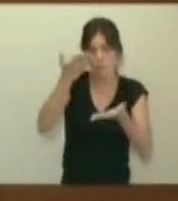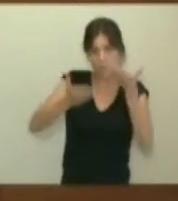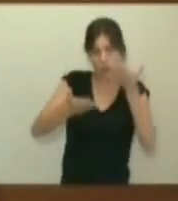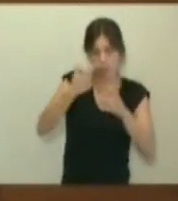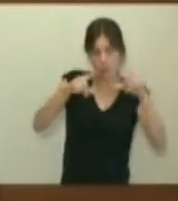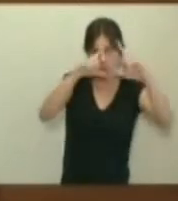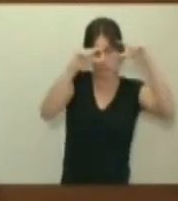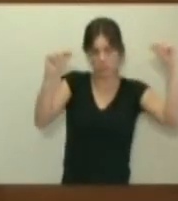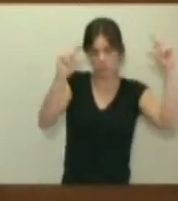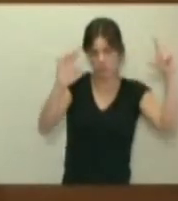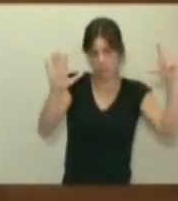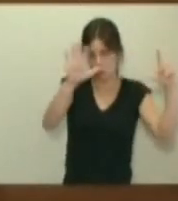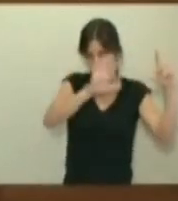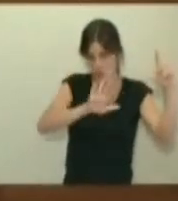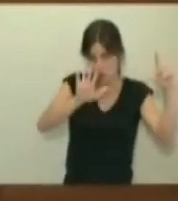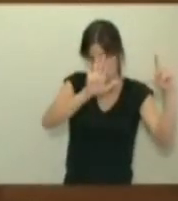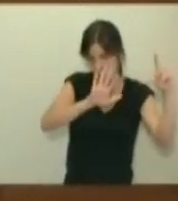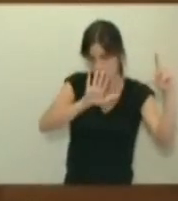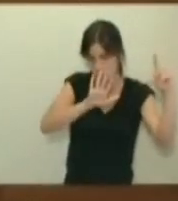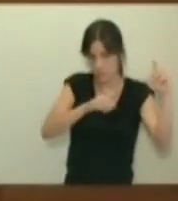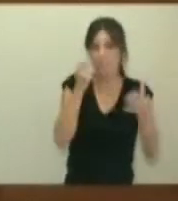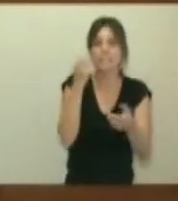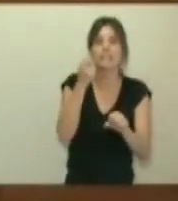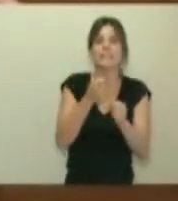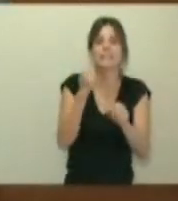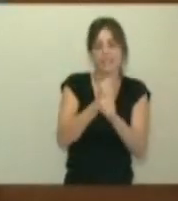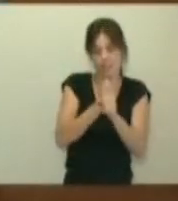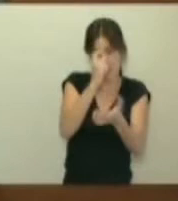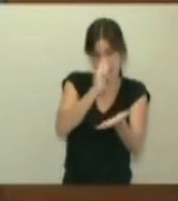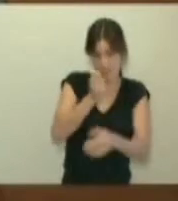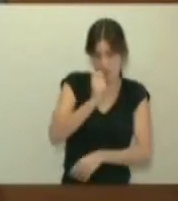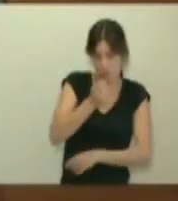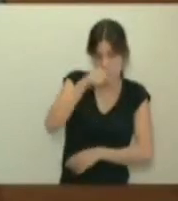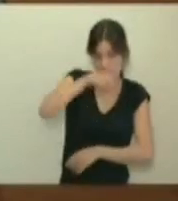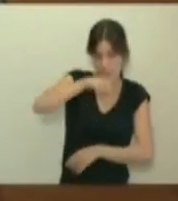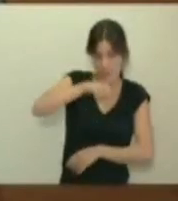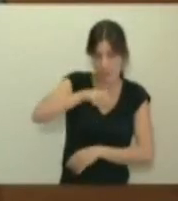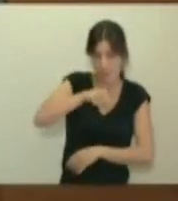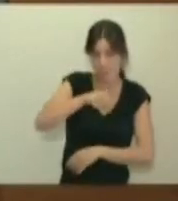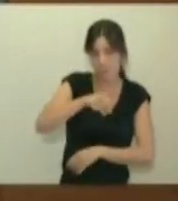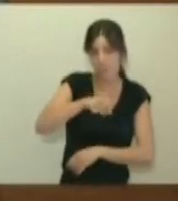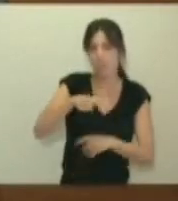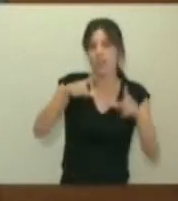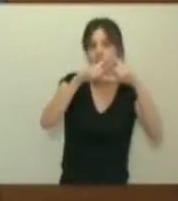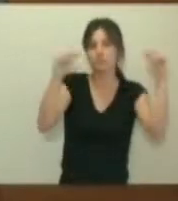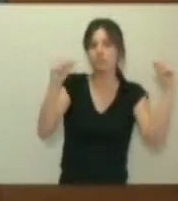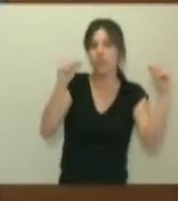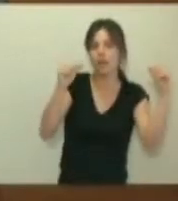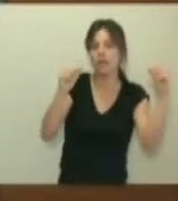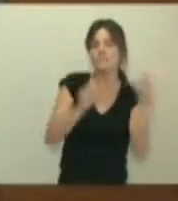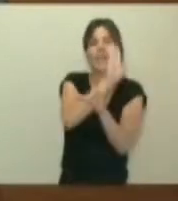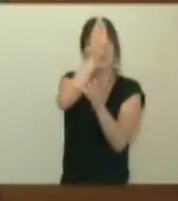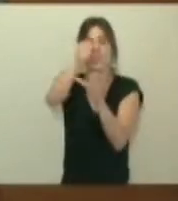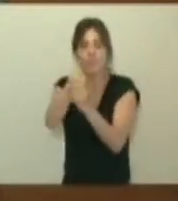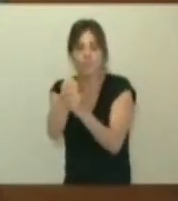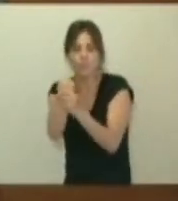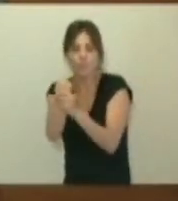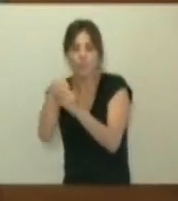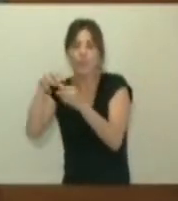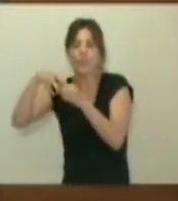que trabaja o cotiza en nuestra región no entra dentro de esa clásica división de